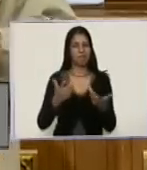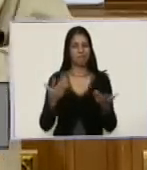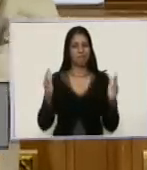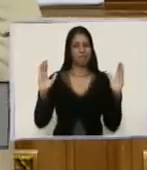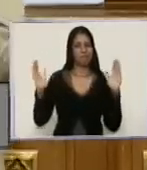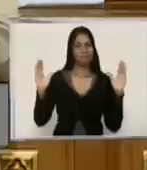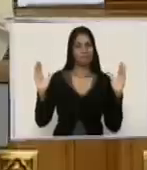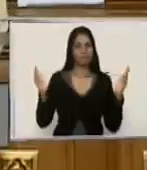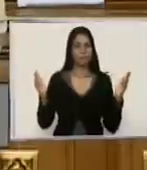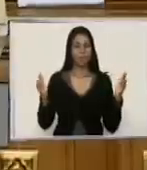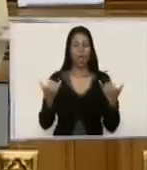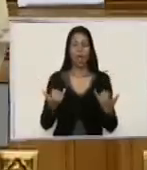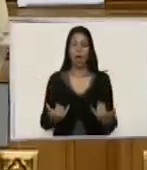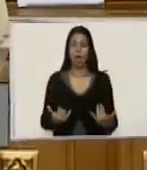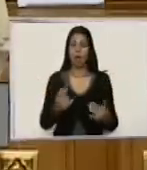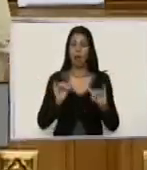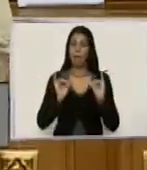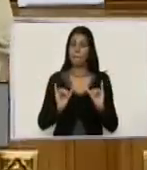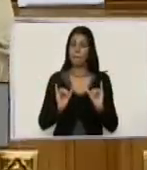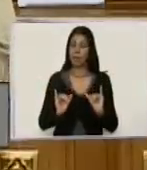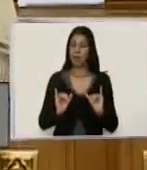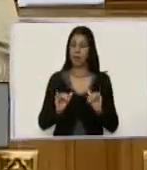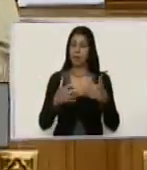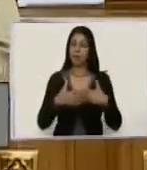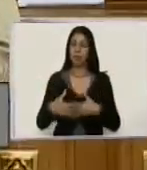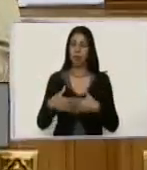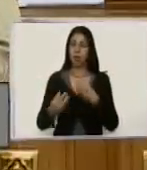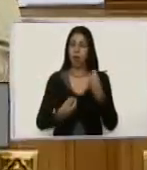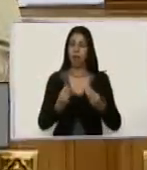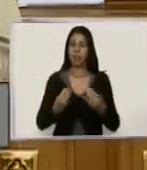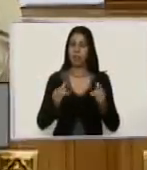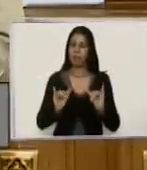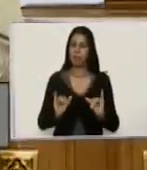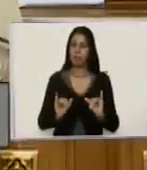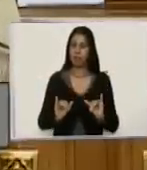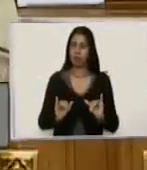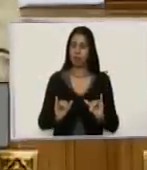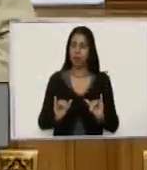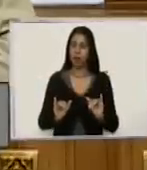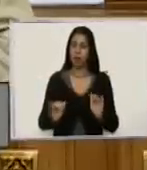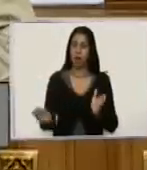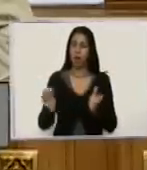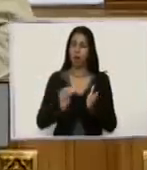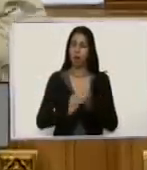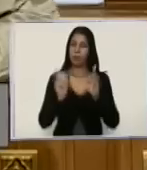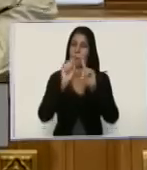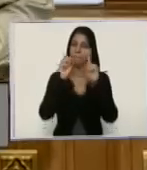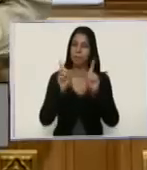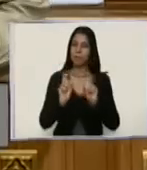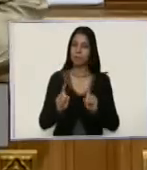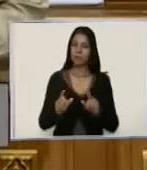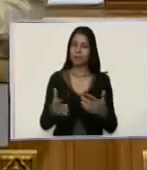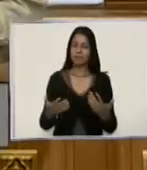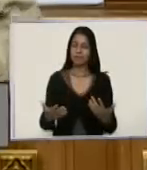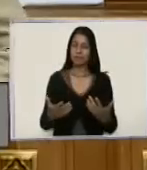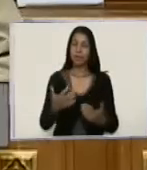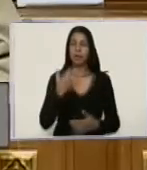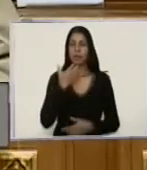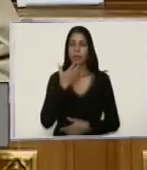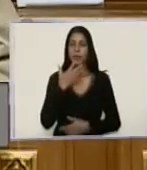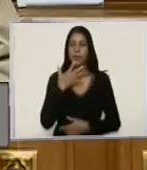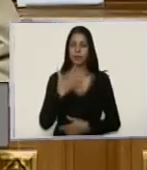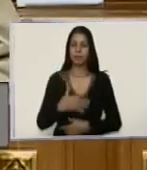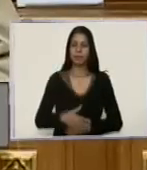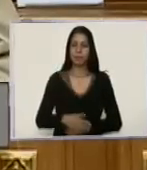Ahora, así como ellos hicieron esto, ahí voy a otra hipótesis. Y si están